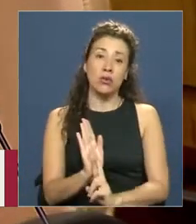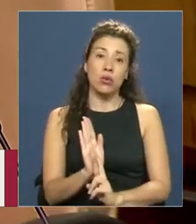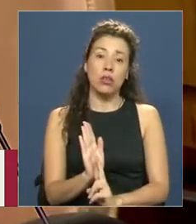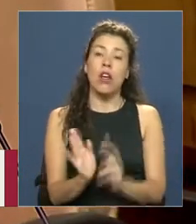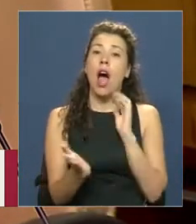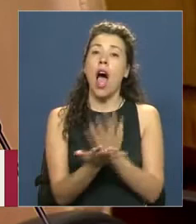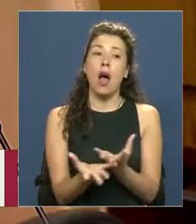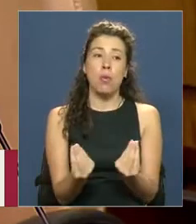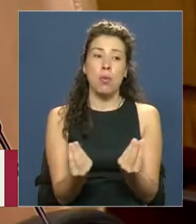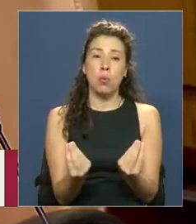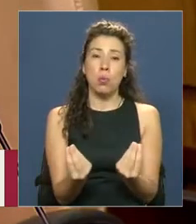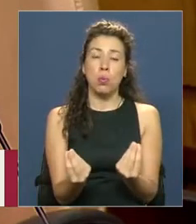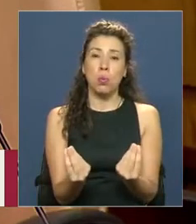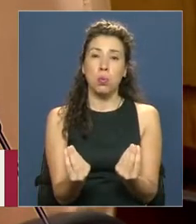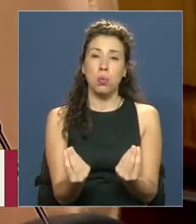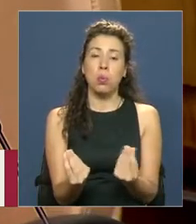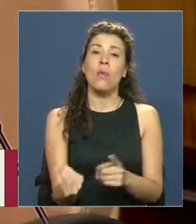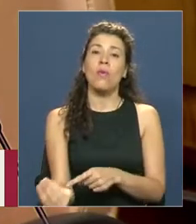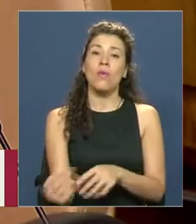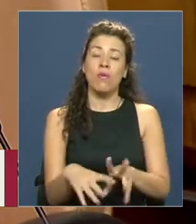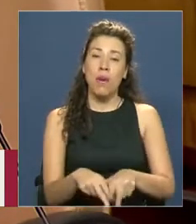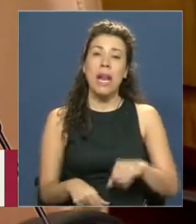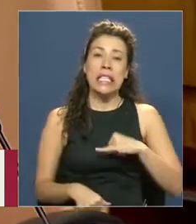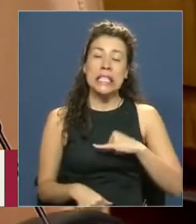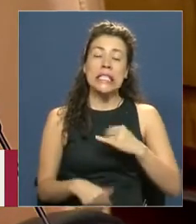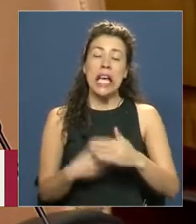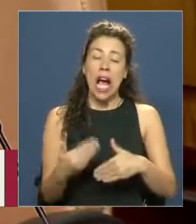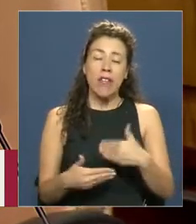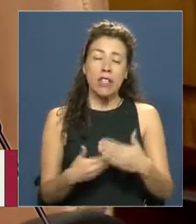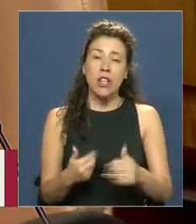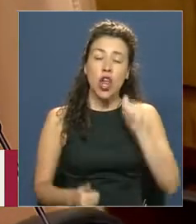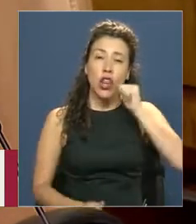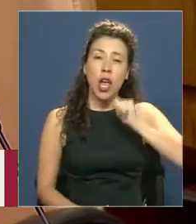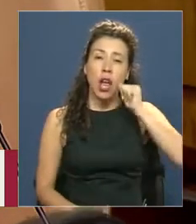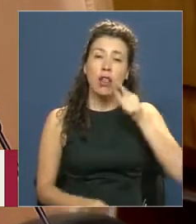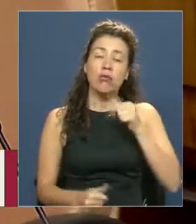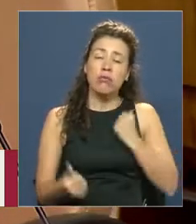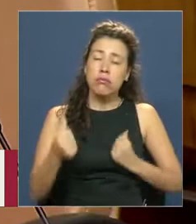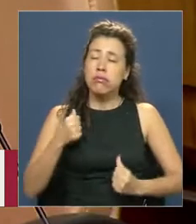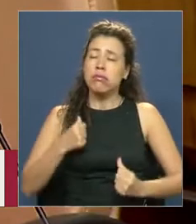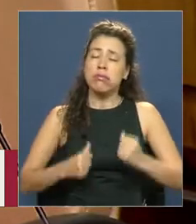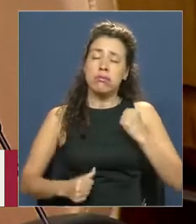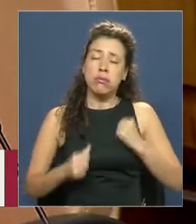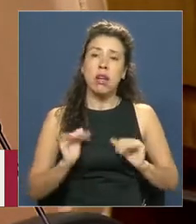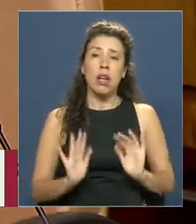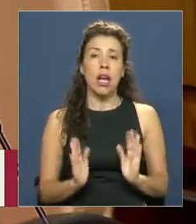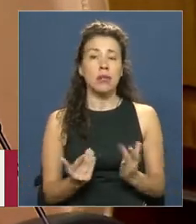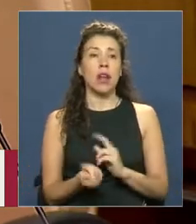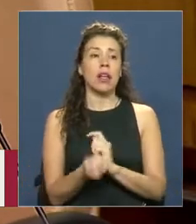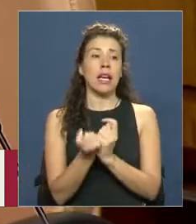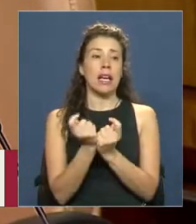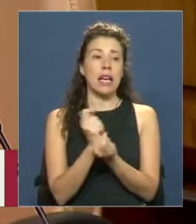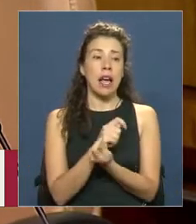porque hay muchas familias que están y que siguen día a día en este calvario, que esperamos que se transforme en este día